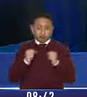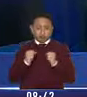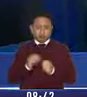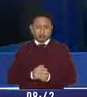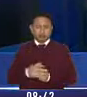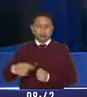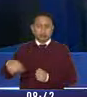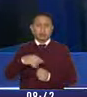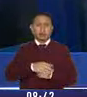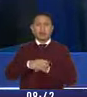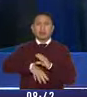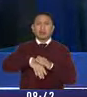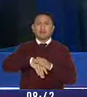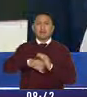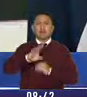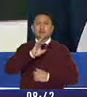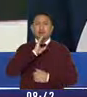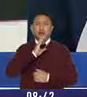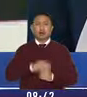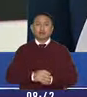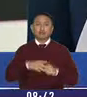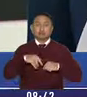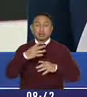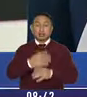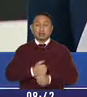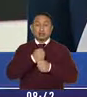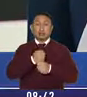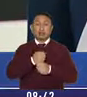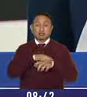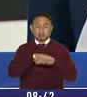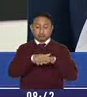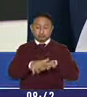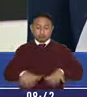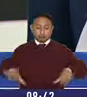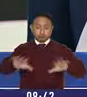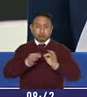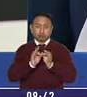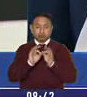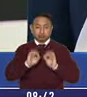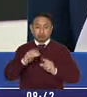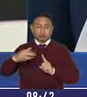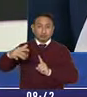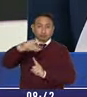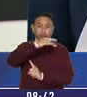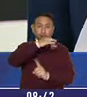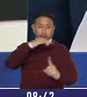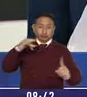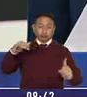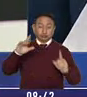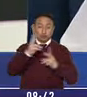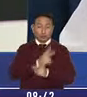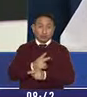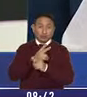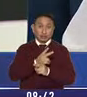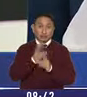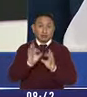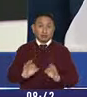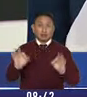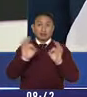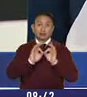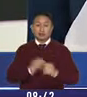constituiremos el fondo del agua para la recuperación de las quebradas, recuperación de los bosques, cuidado de los páramos, y esto es